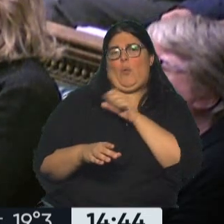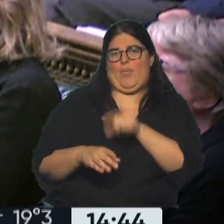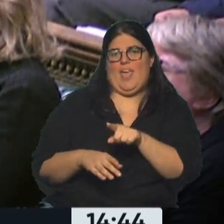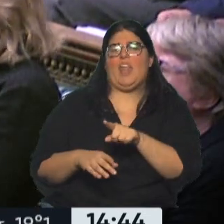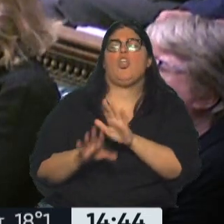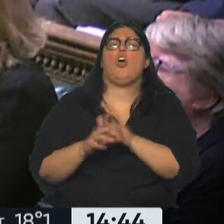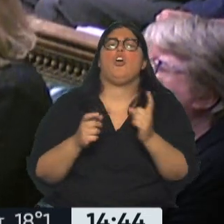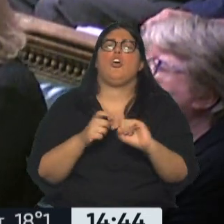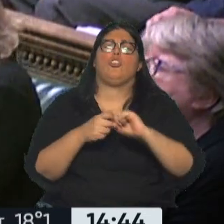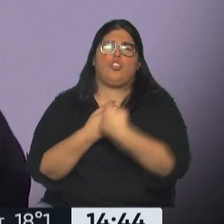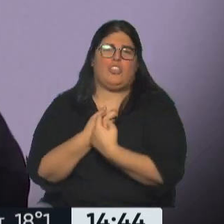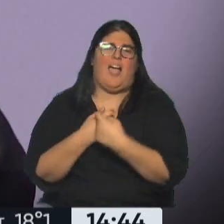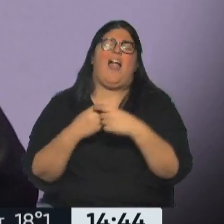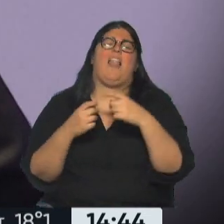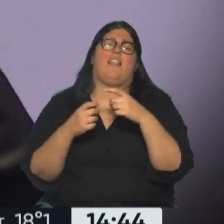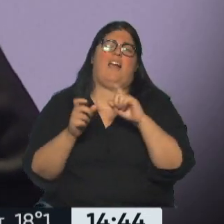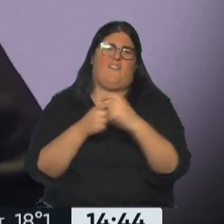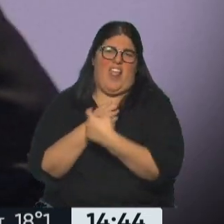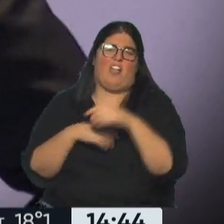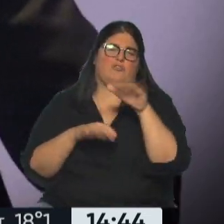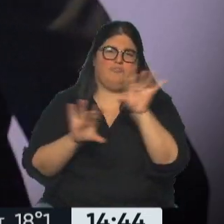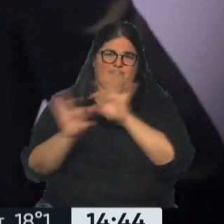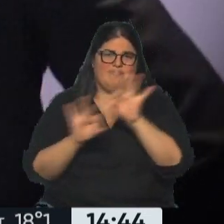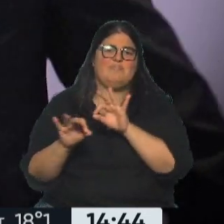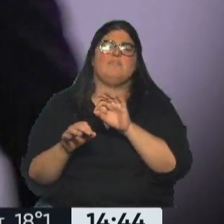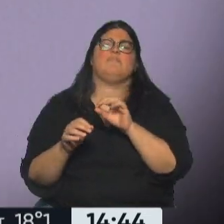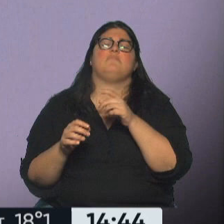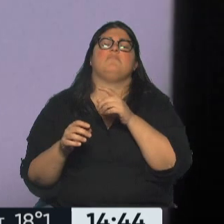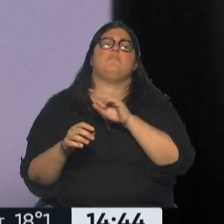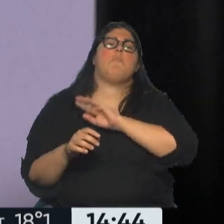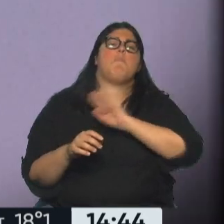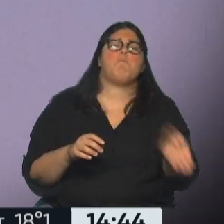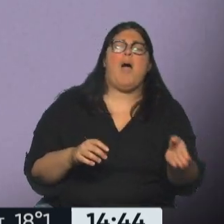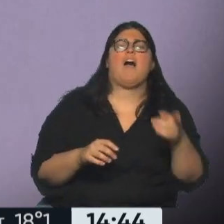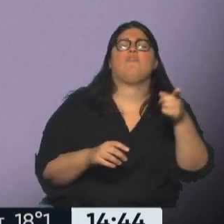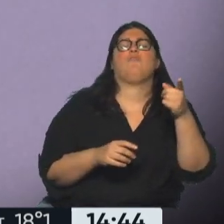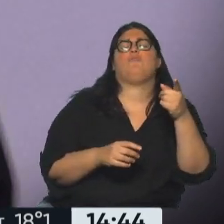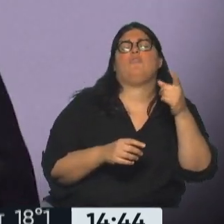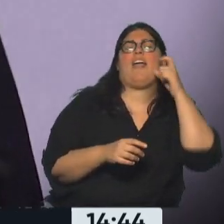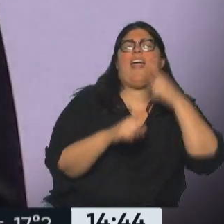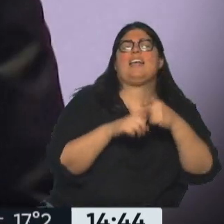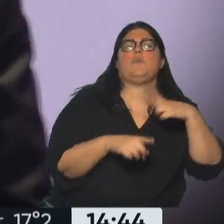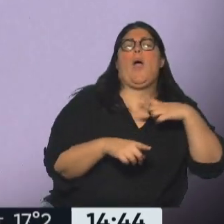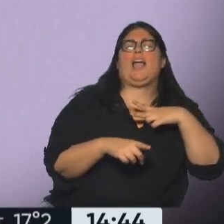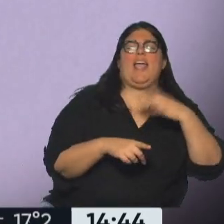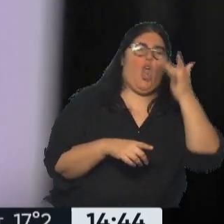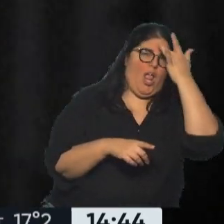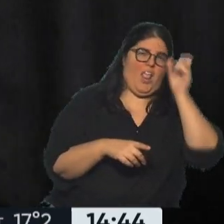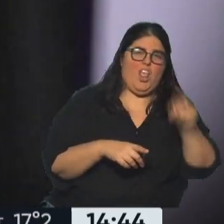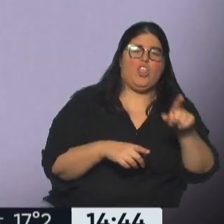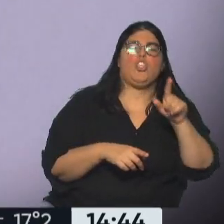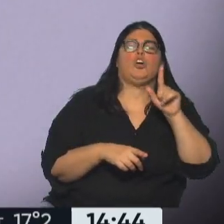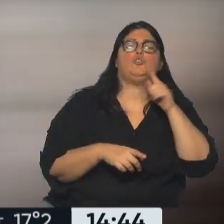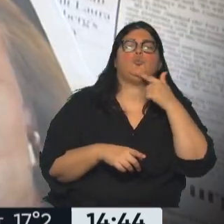afiliados y afiliadas conservadores, ganándole la pulseada al ex ministro de Finanzas y multimillonario ex banquero de origen indio, Rishi